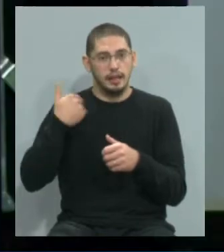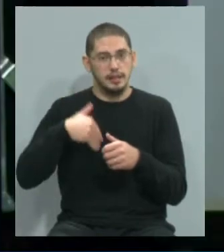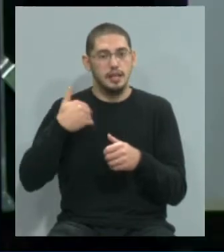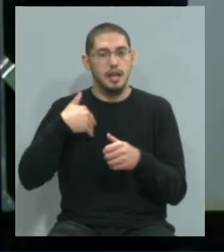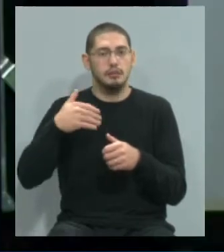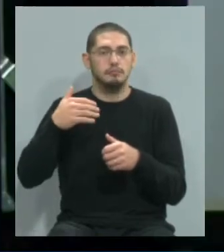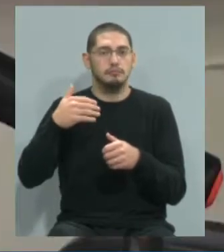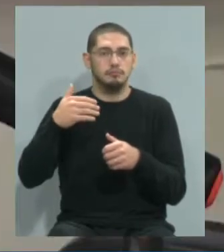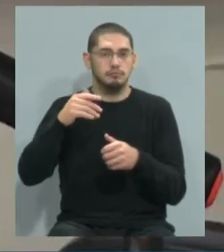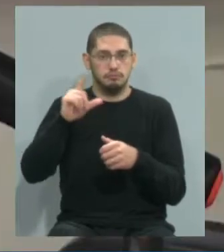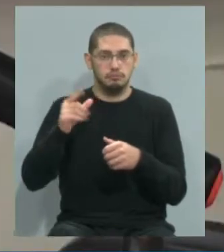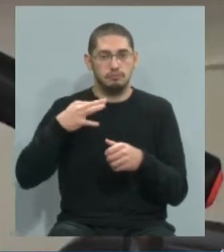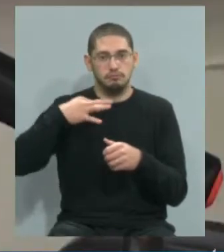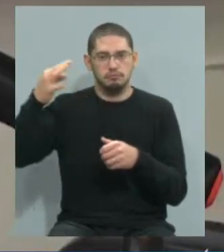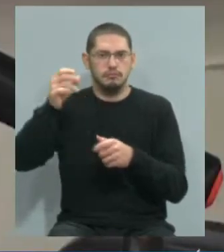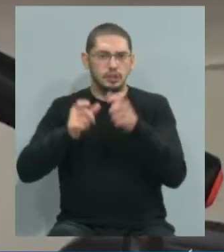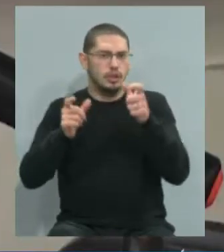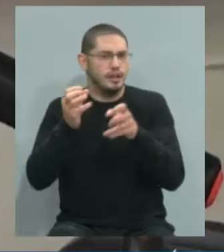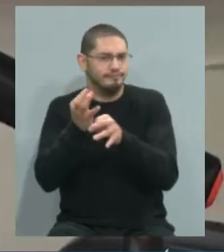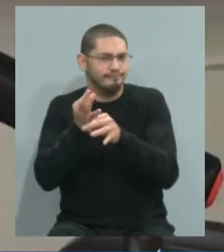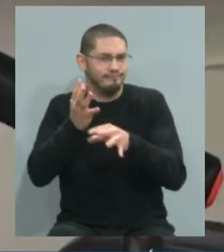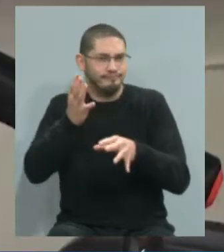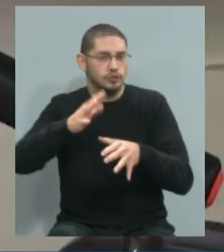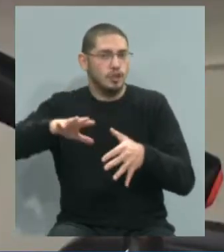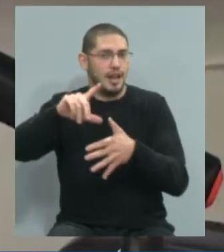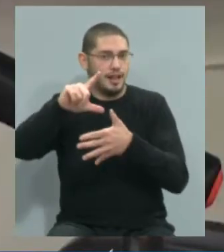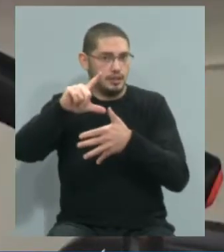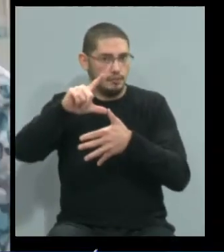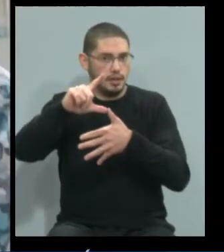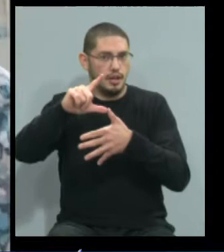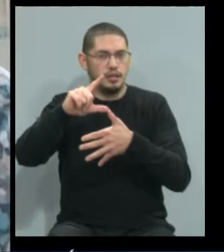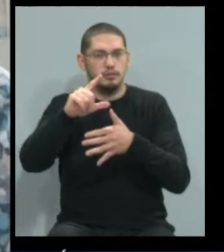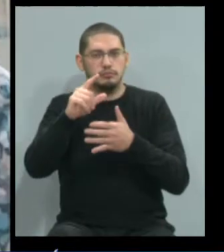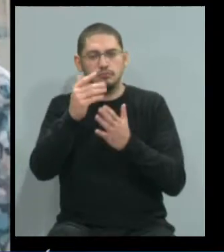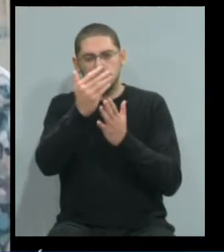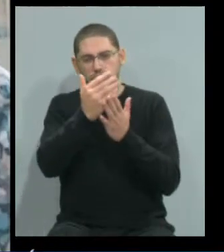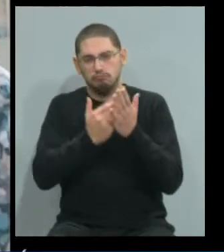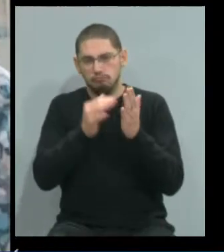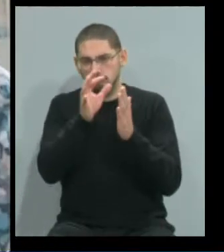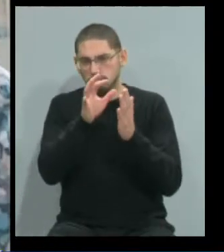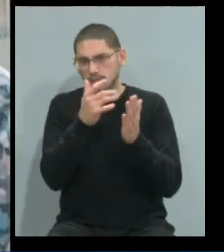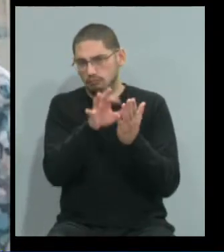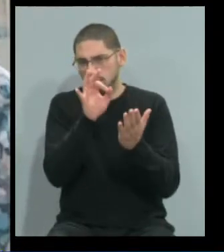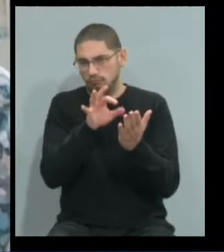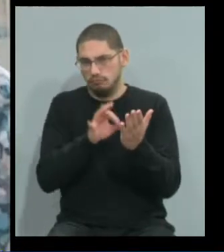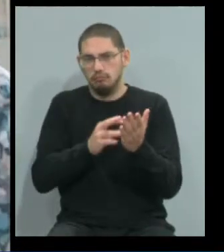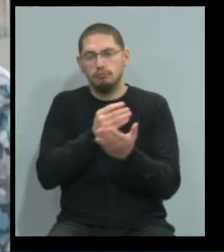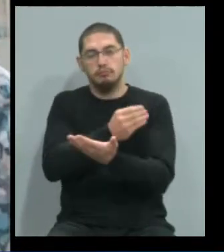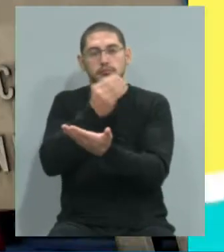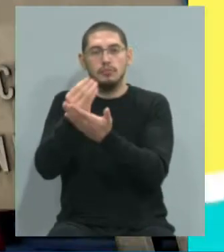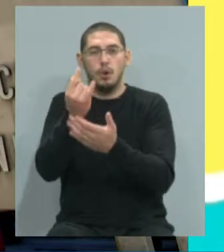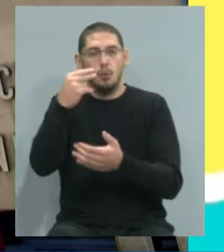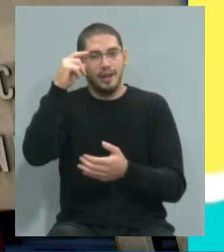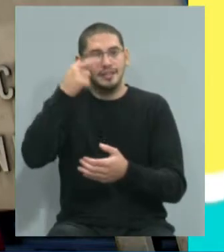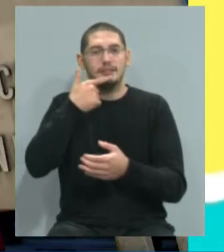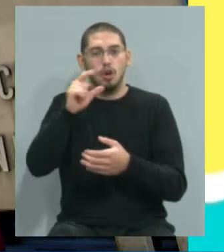para 4 expertos que había que elegir de la zona latinoamericana en un comité de expertos que iba a formular lo que en la UNESCO se llama